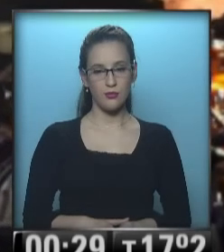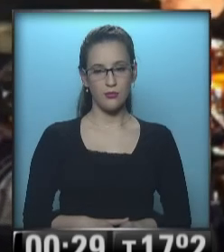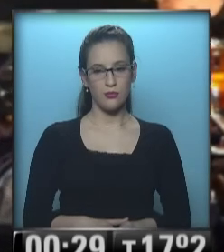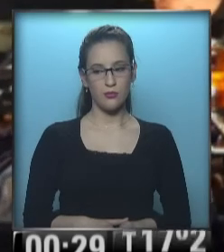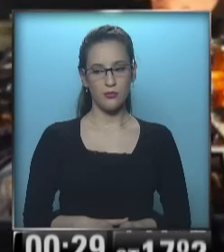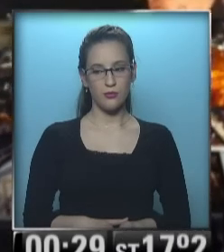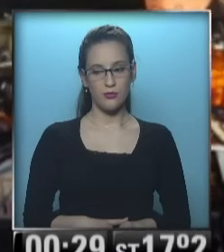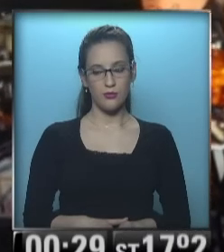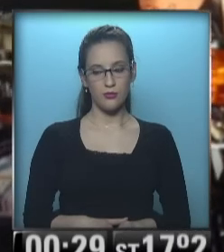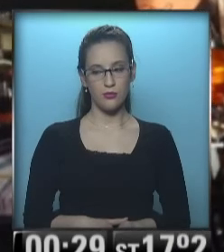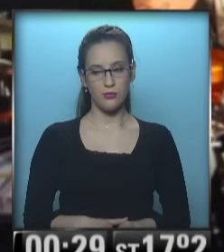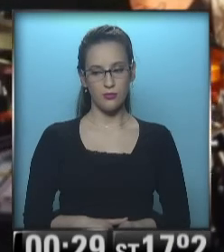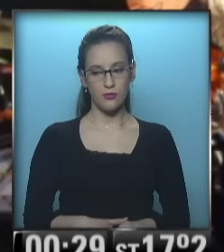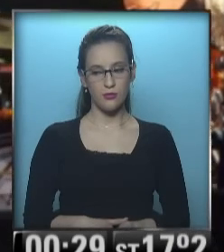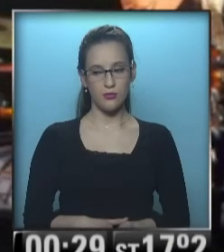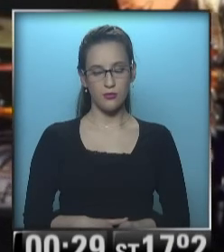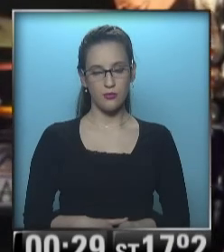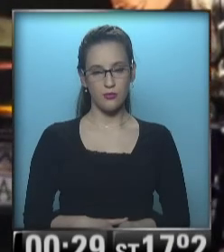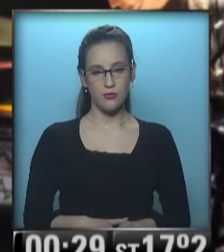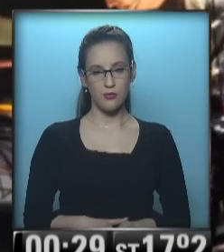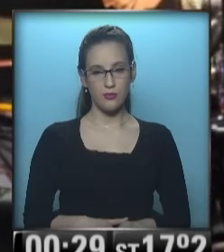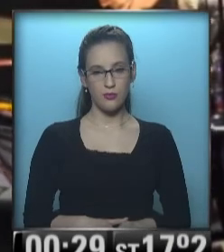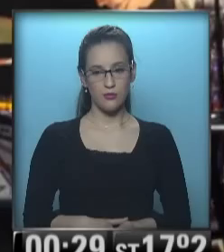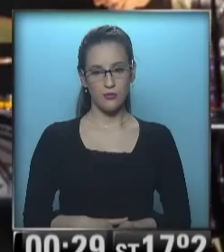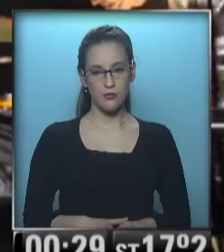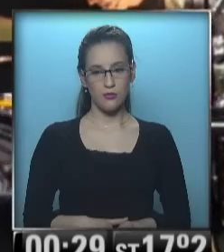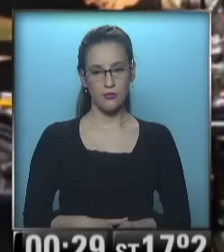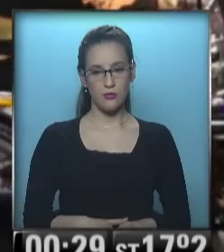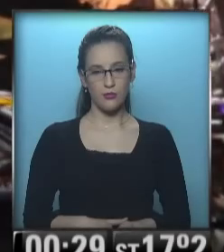río sangre y calme